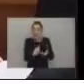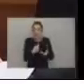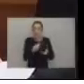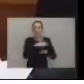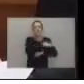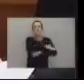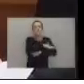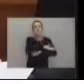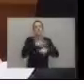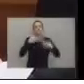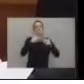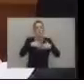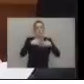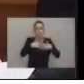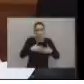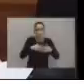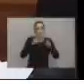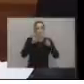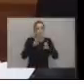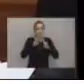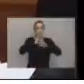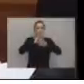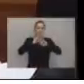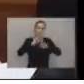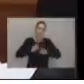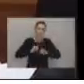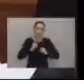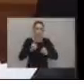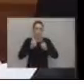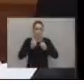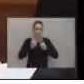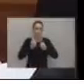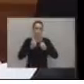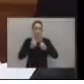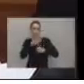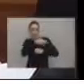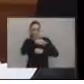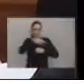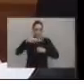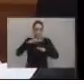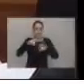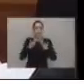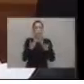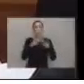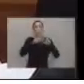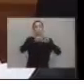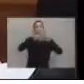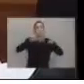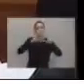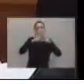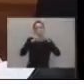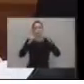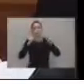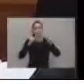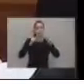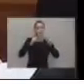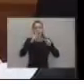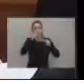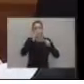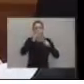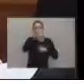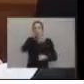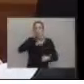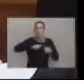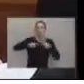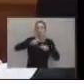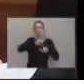política energética adecuada que nos sitúa a las grandes industrias asturianas, empresas asturianas, en la incertidumbre cada año. Que ese mismo